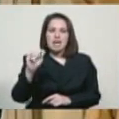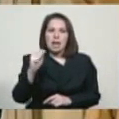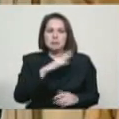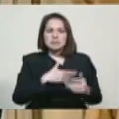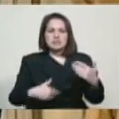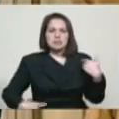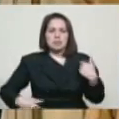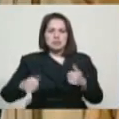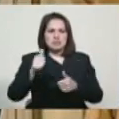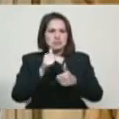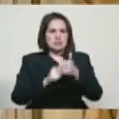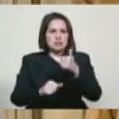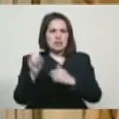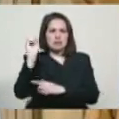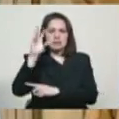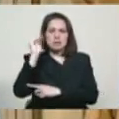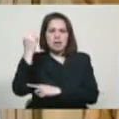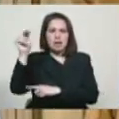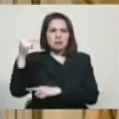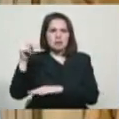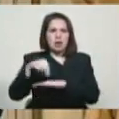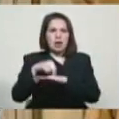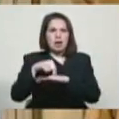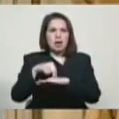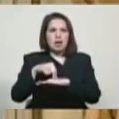vicepresidenta de la Asamblea Nacional Constituyente.